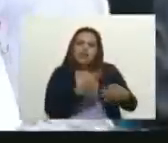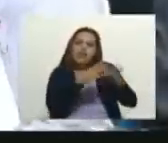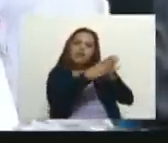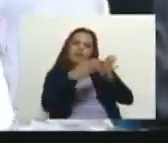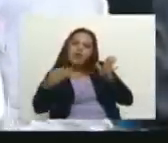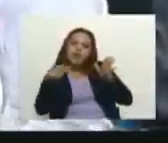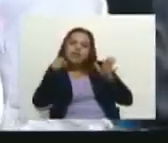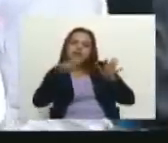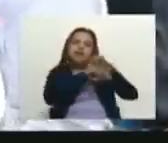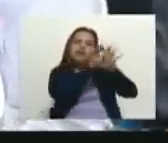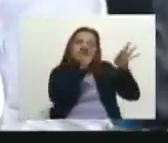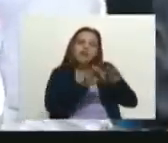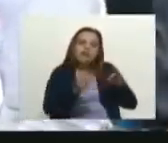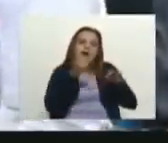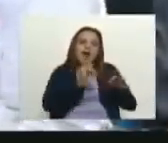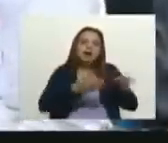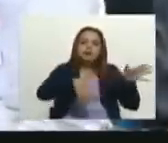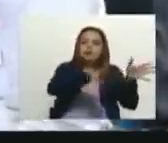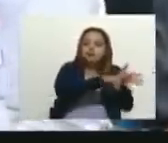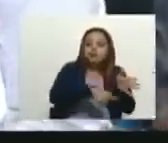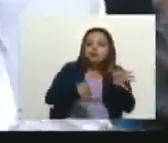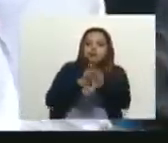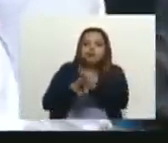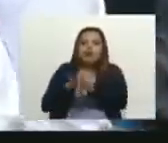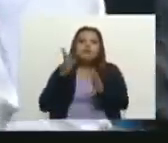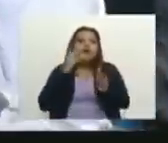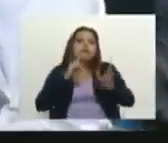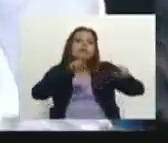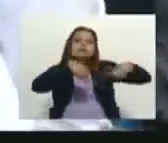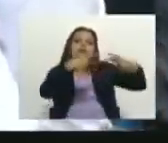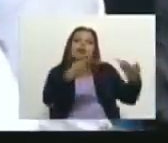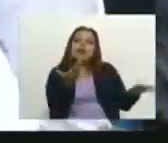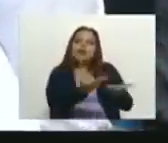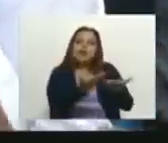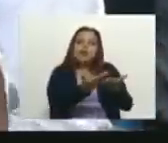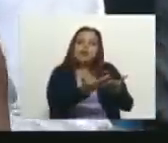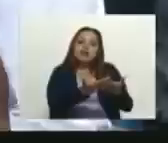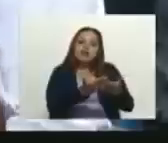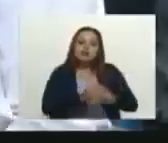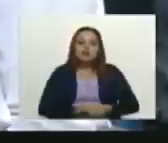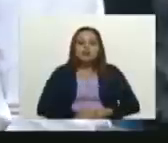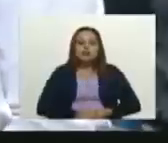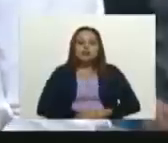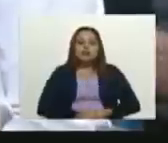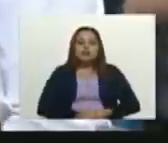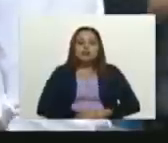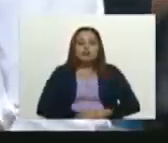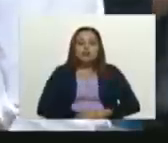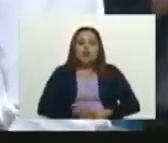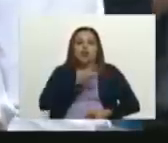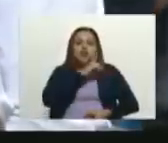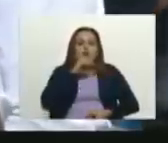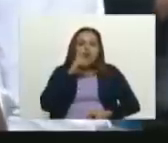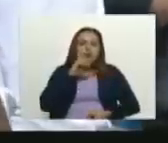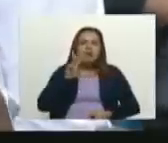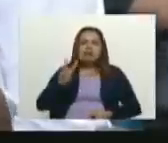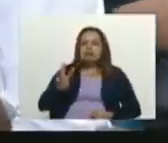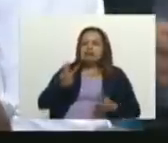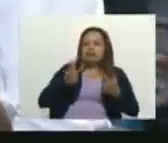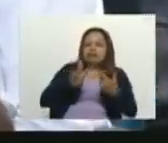este modelo se ha aplicado en reparaciones de escuelas, por ejemplo. Lo llamamos el tridente, el poder